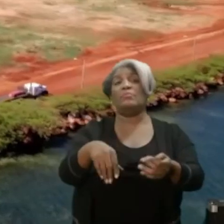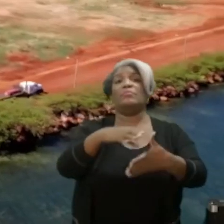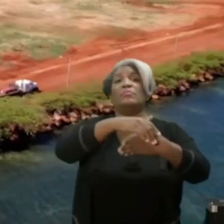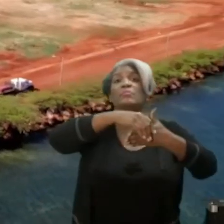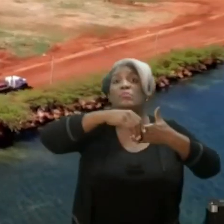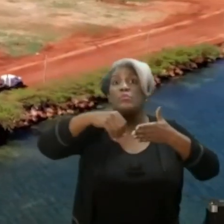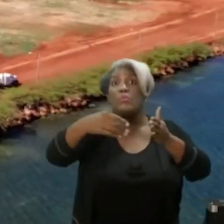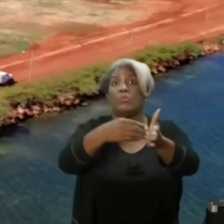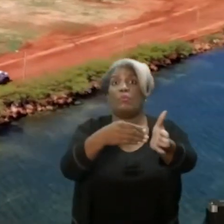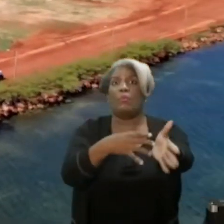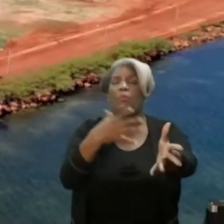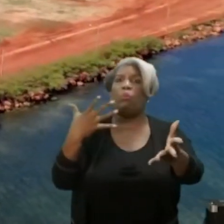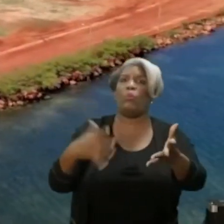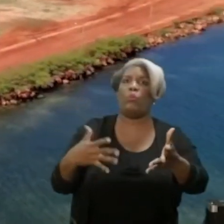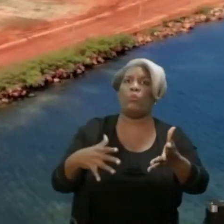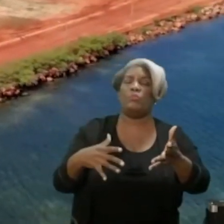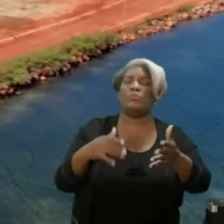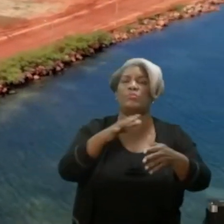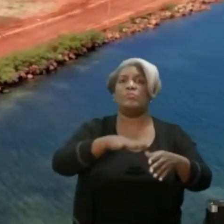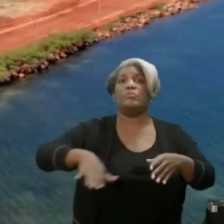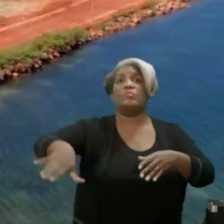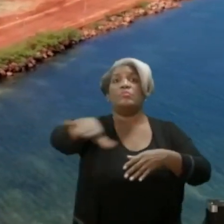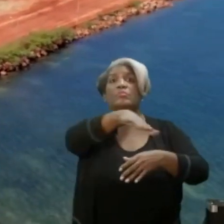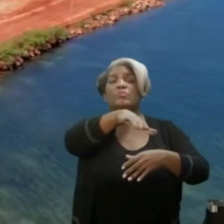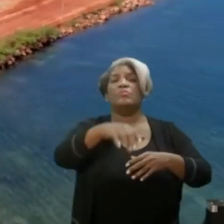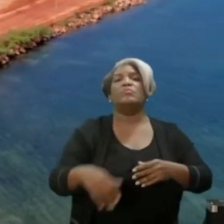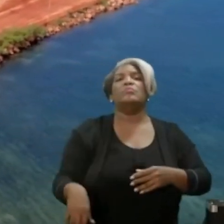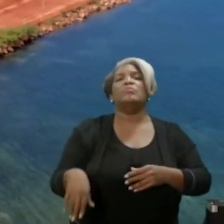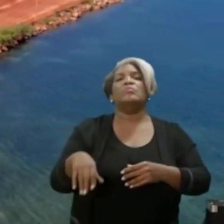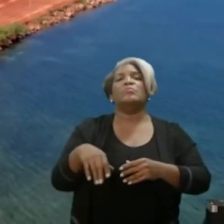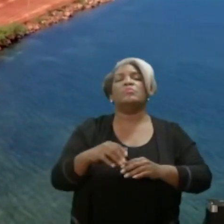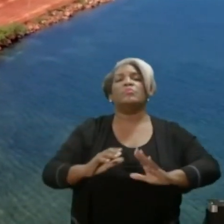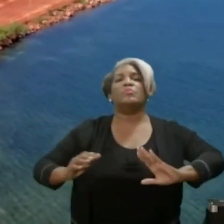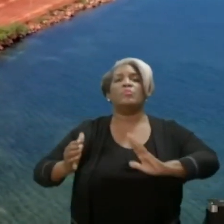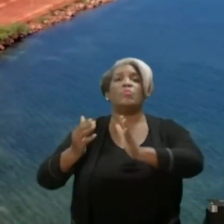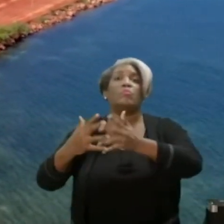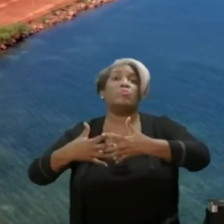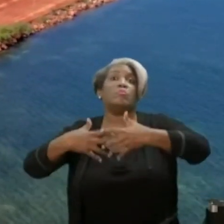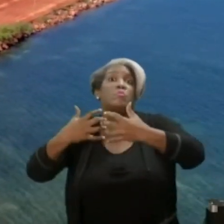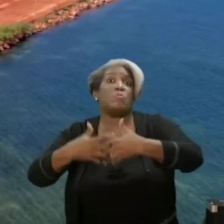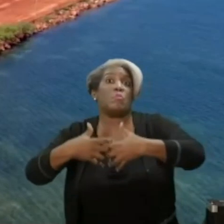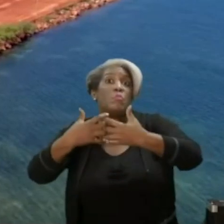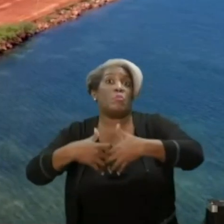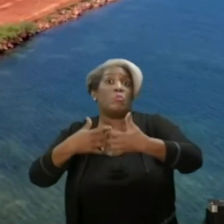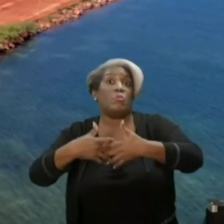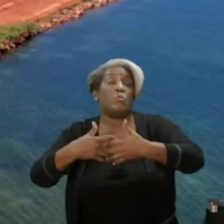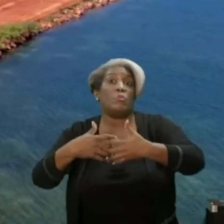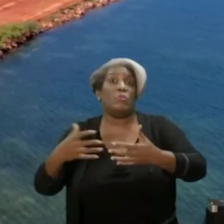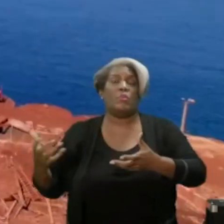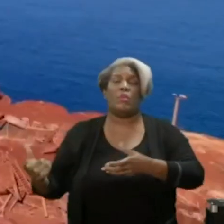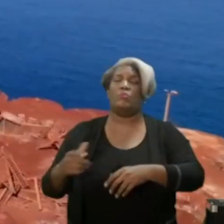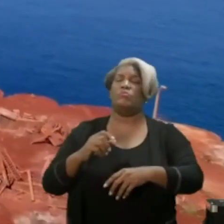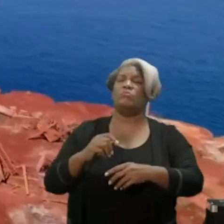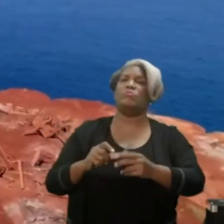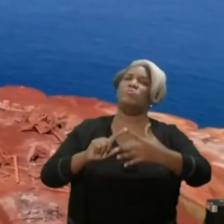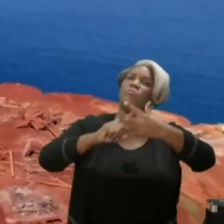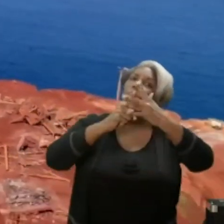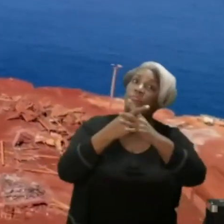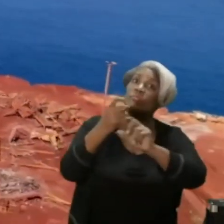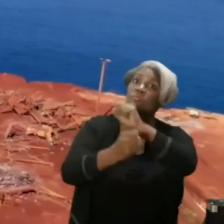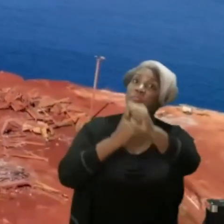ya la línea Norwegian Cruise Line ya ha anunciado la llegada de cruceros a partir de enero del